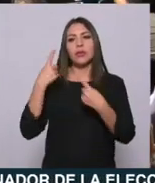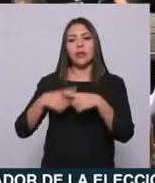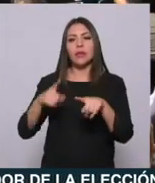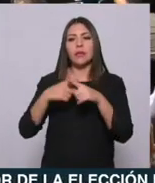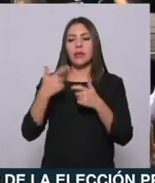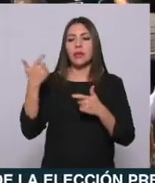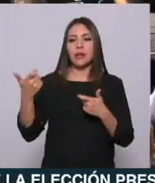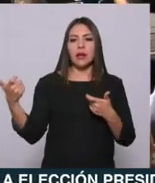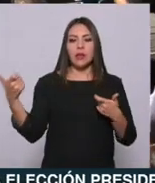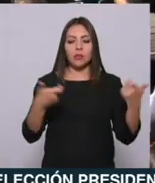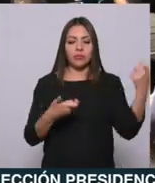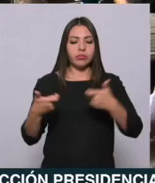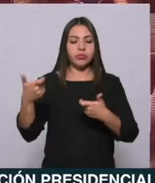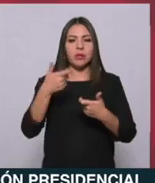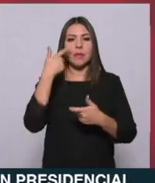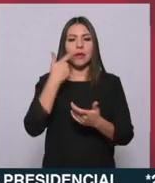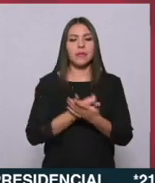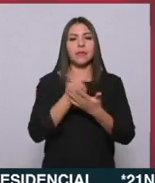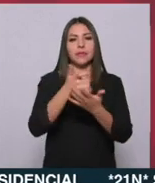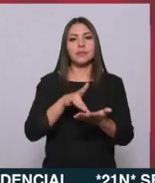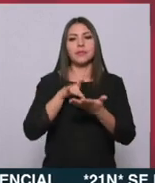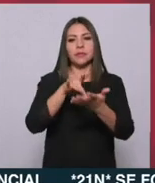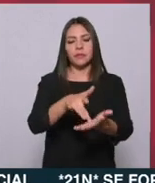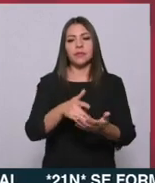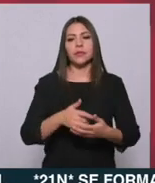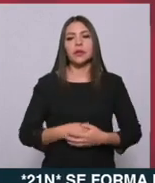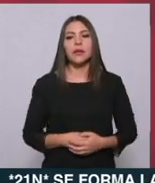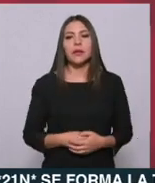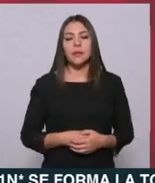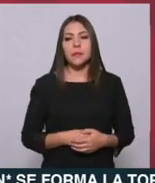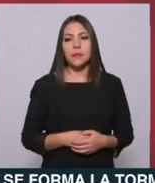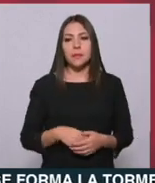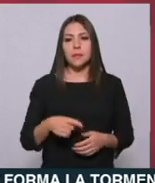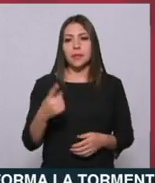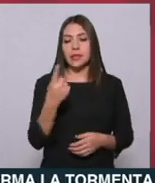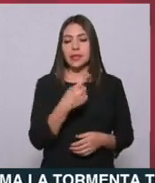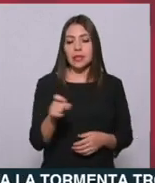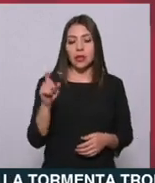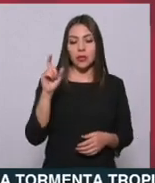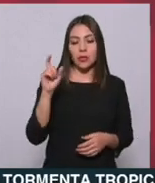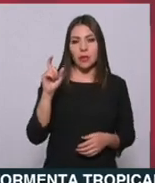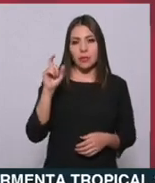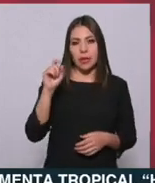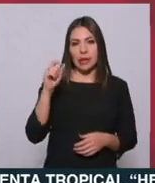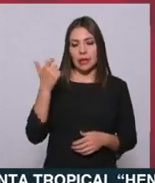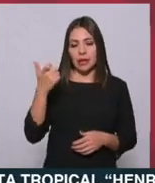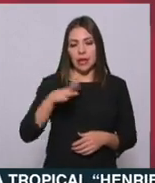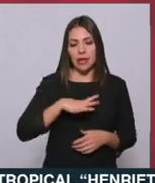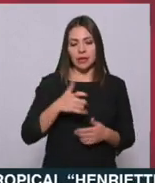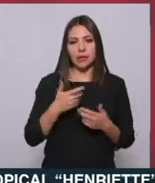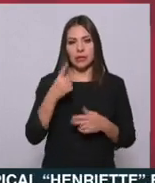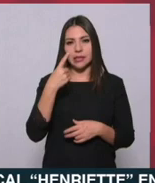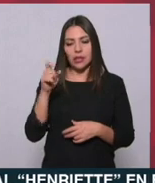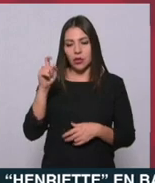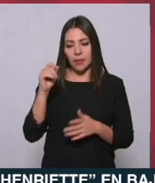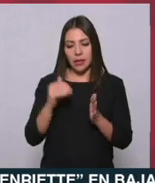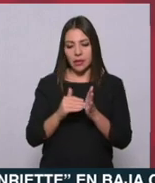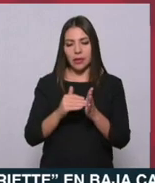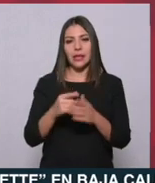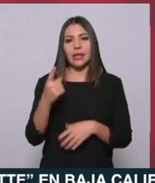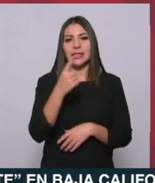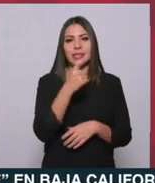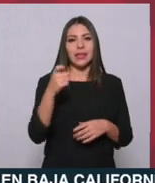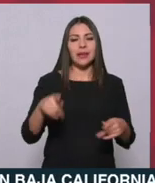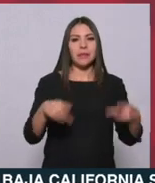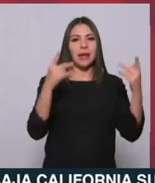Son 120, 100 de la Casa de las Lomas, más 20 de